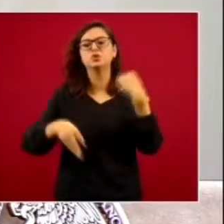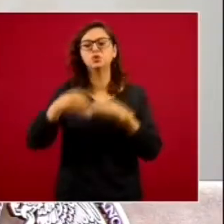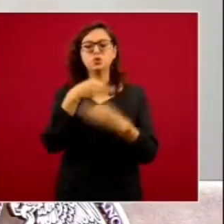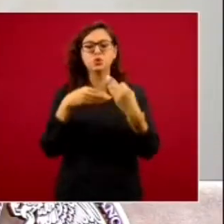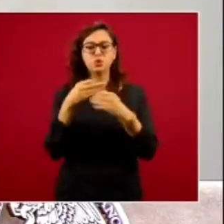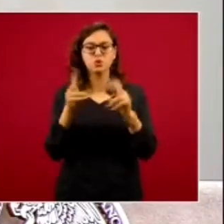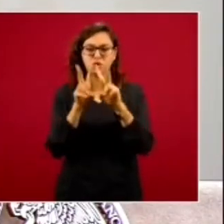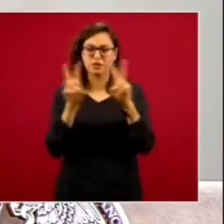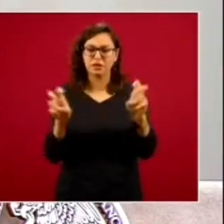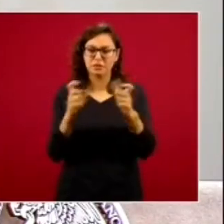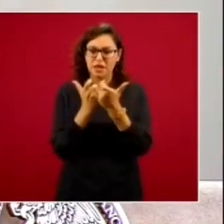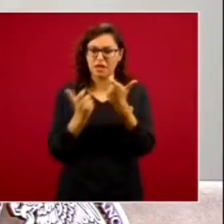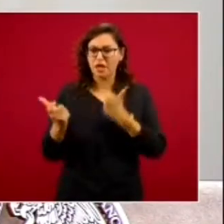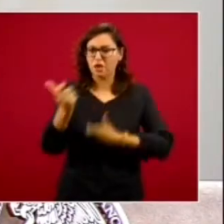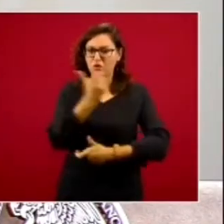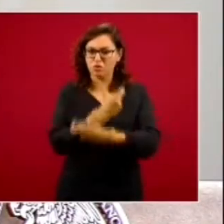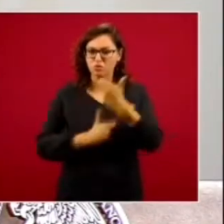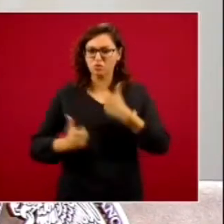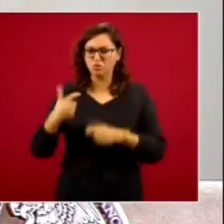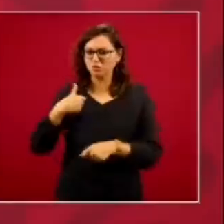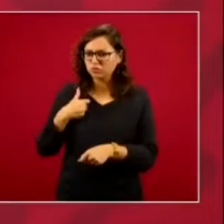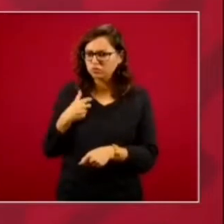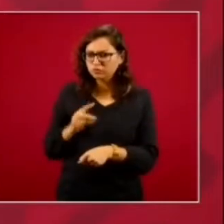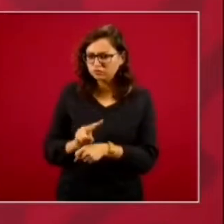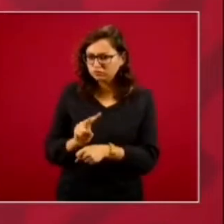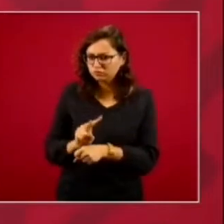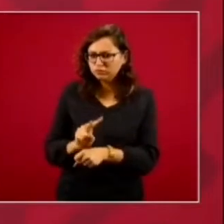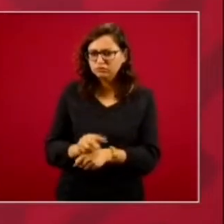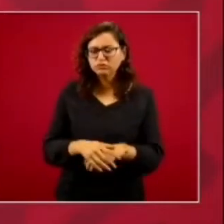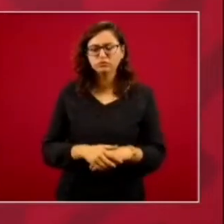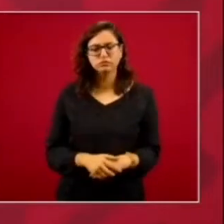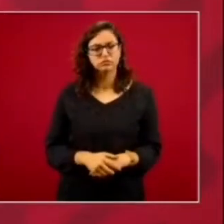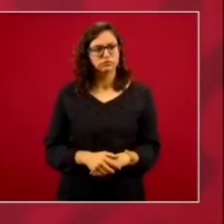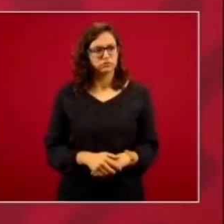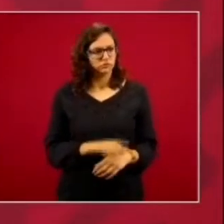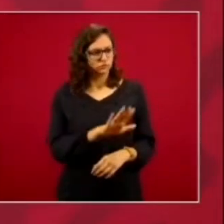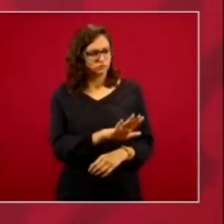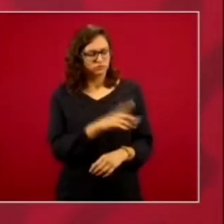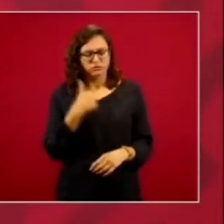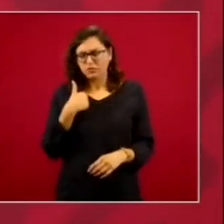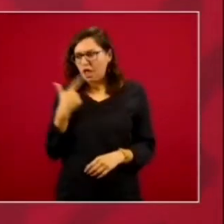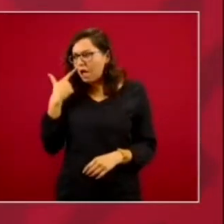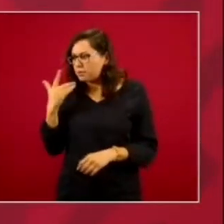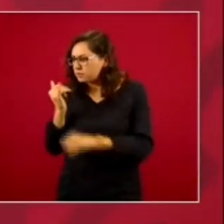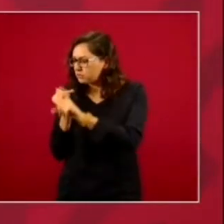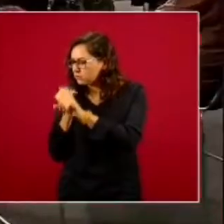la situación económica, financiera, y voy a la información. No,